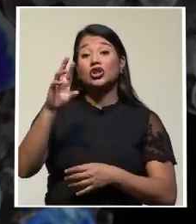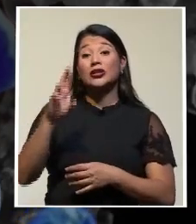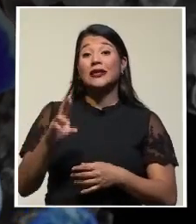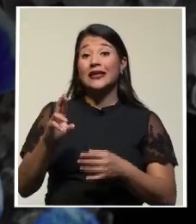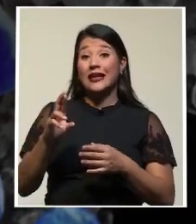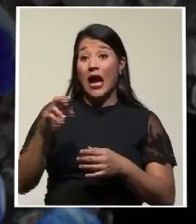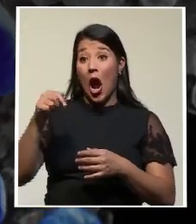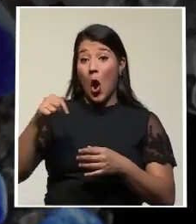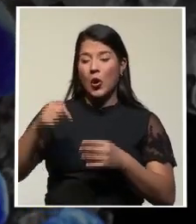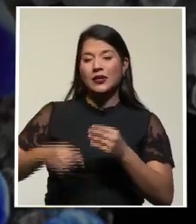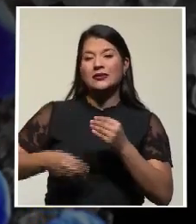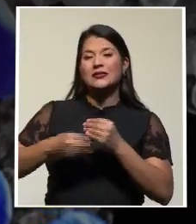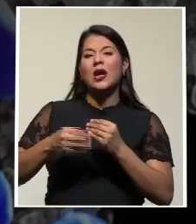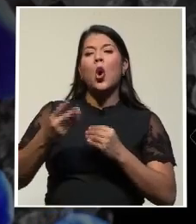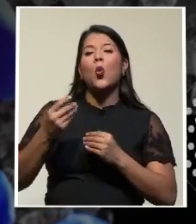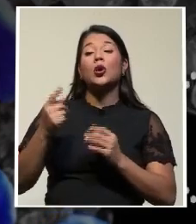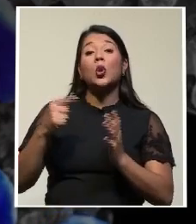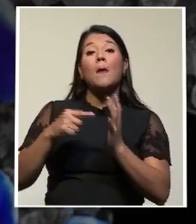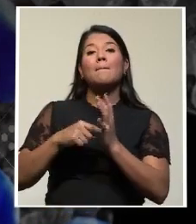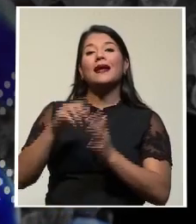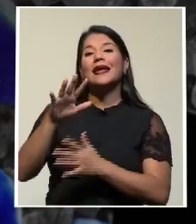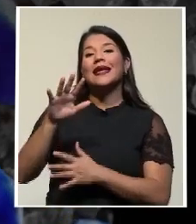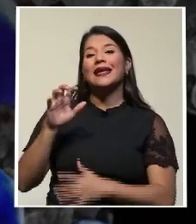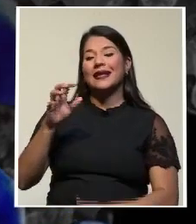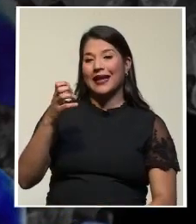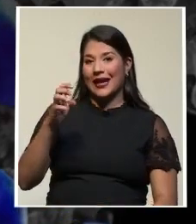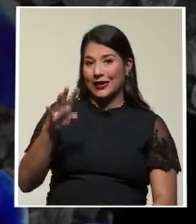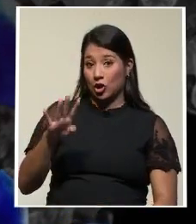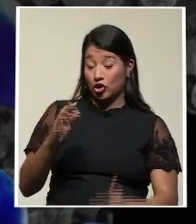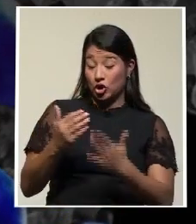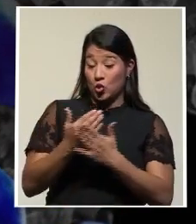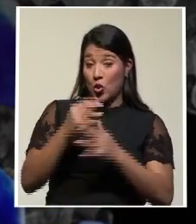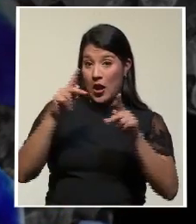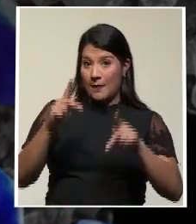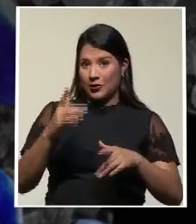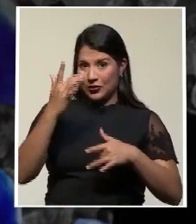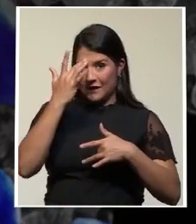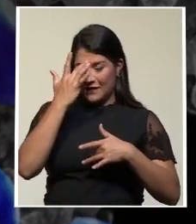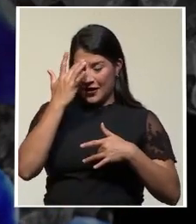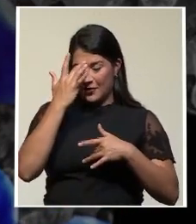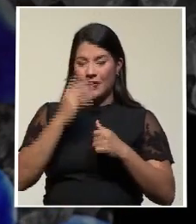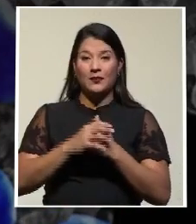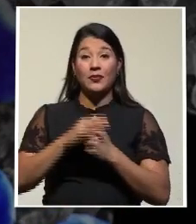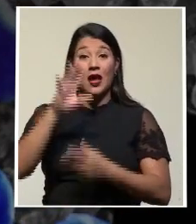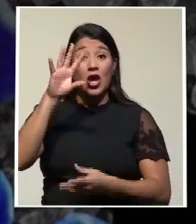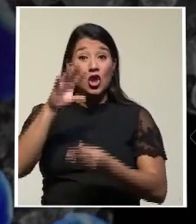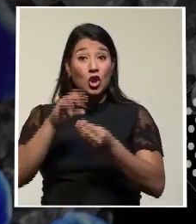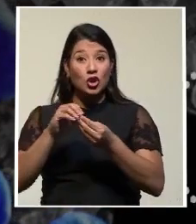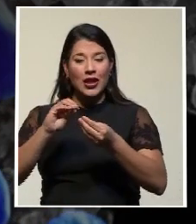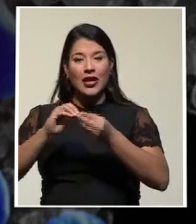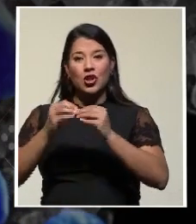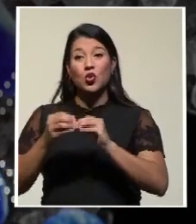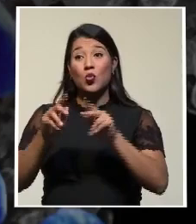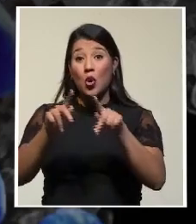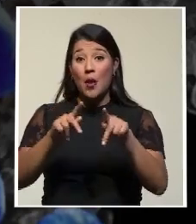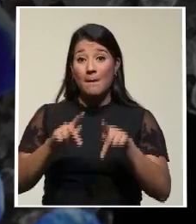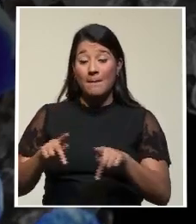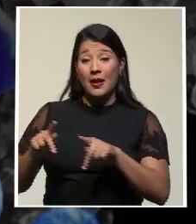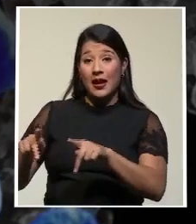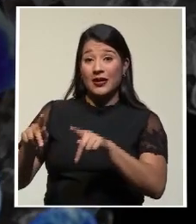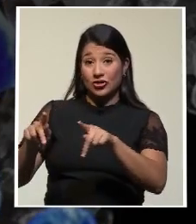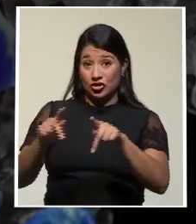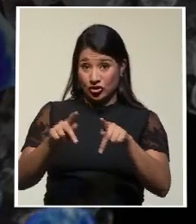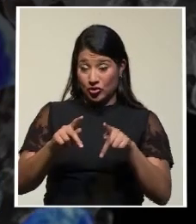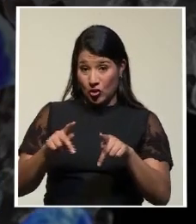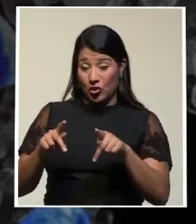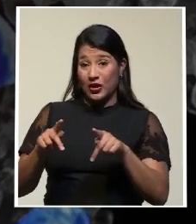últimas 24 horas 1.514 nuevos contagios. En total, la cantidad de personas que